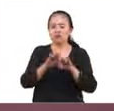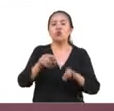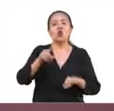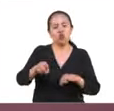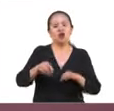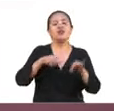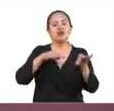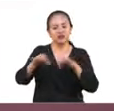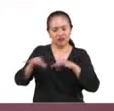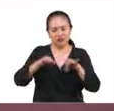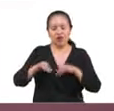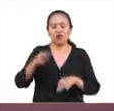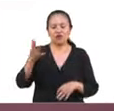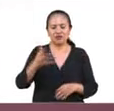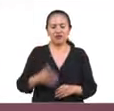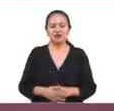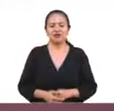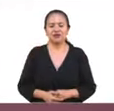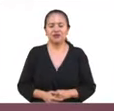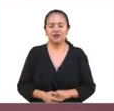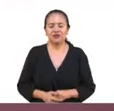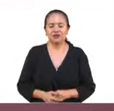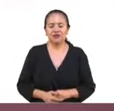de este trabajo.